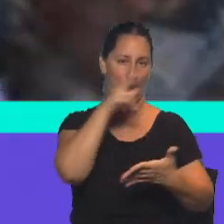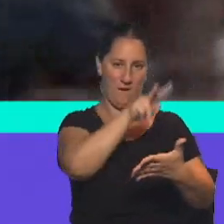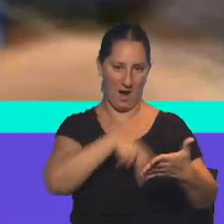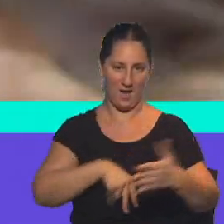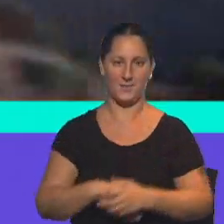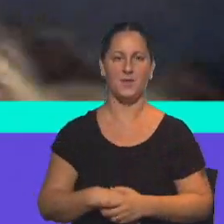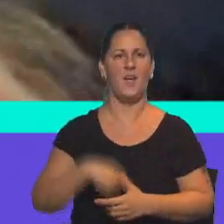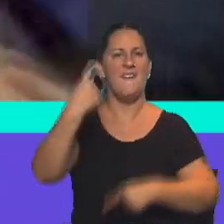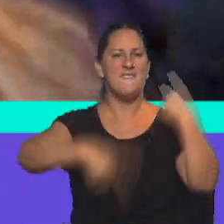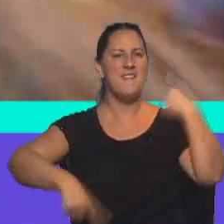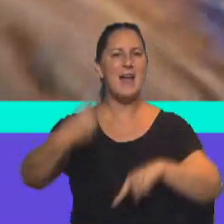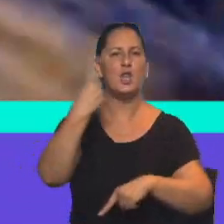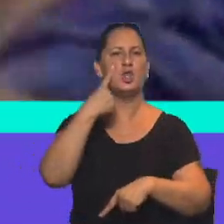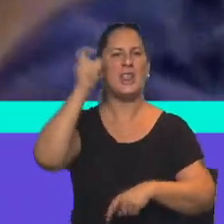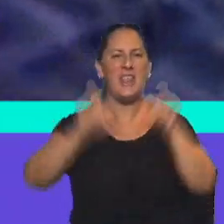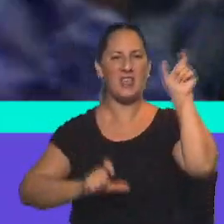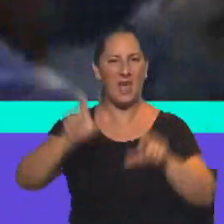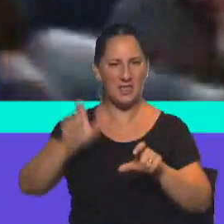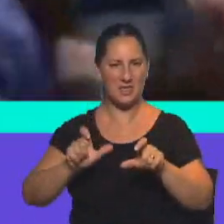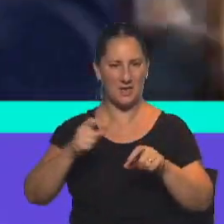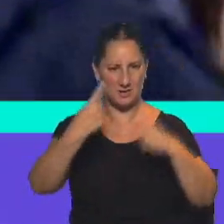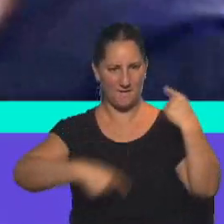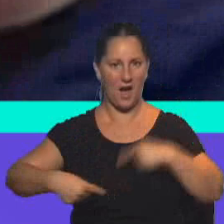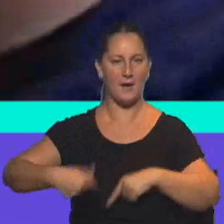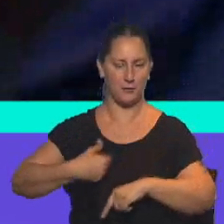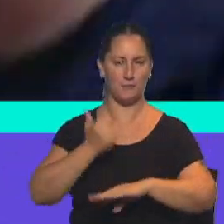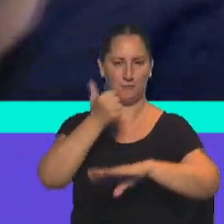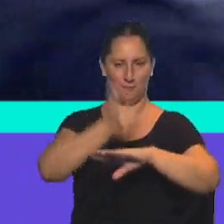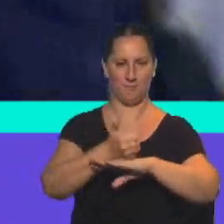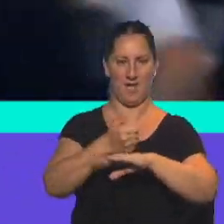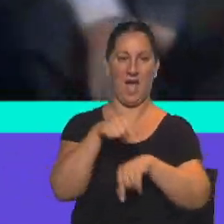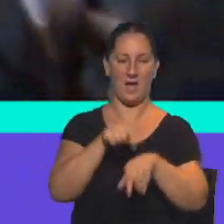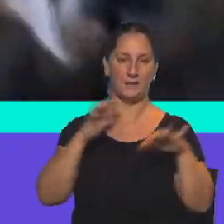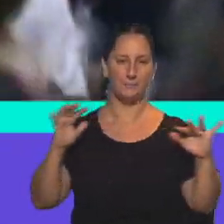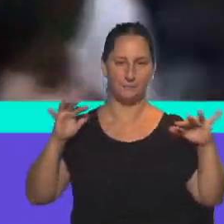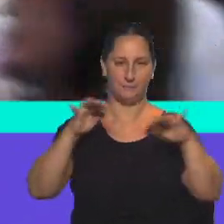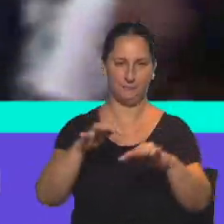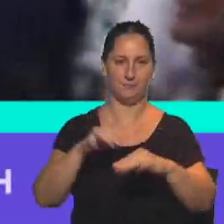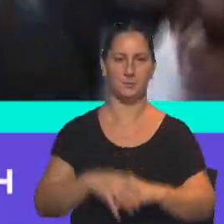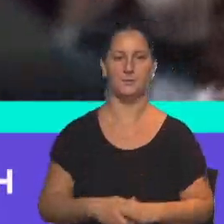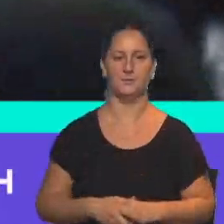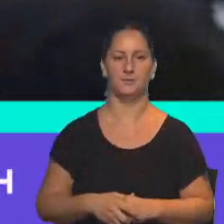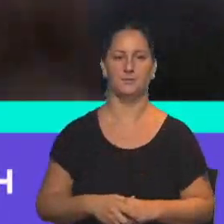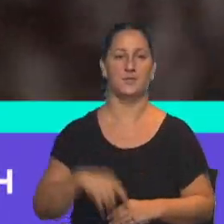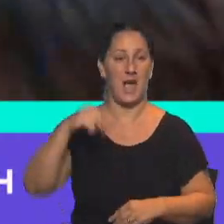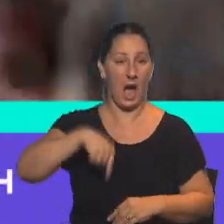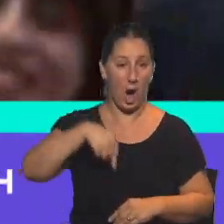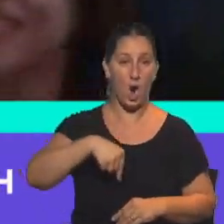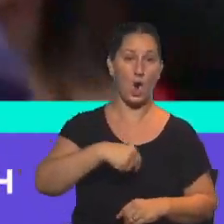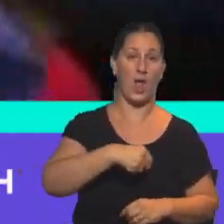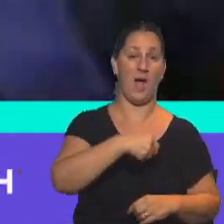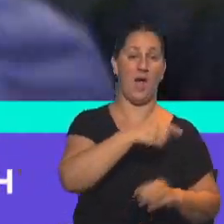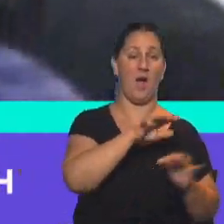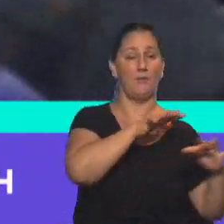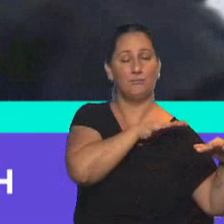varios intendentes dijeron presente en esta concentración que ya está partiendo rumbo a Plaza de